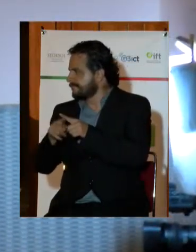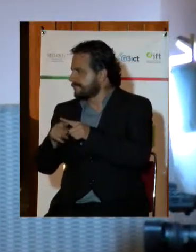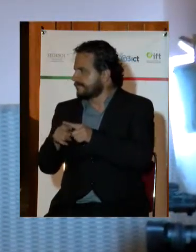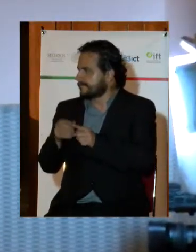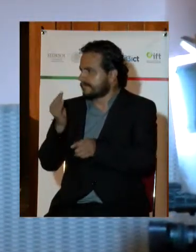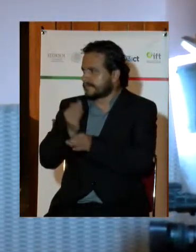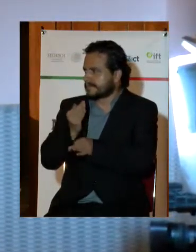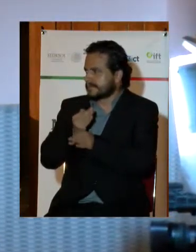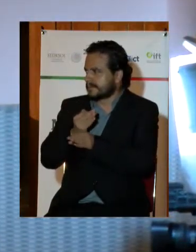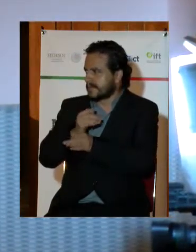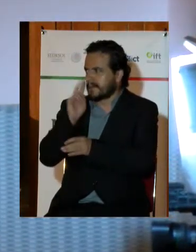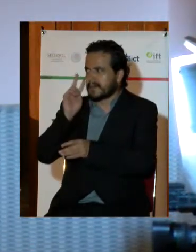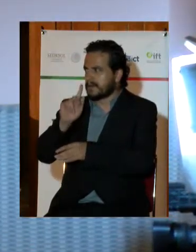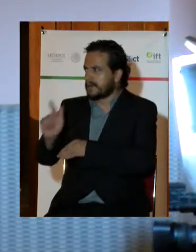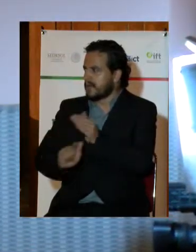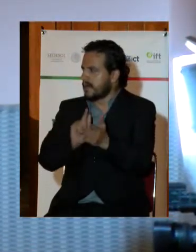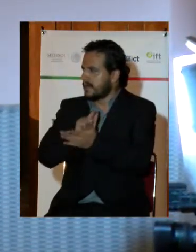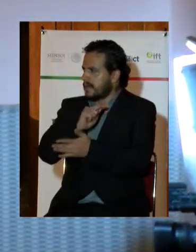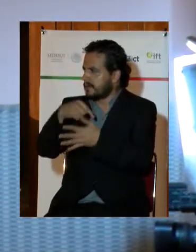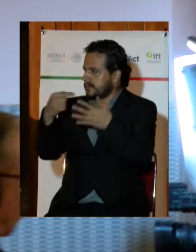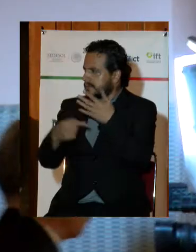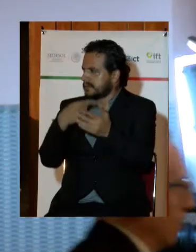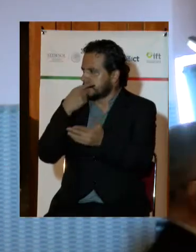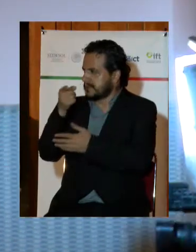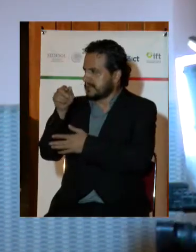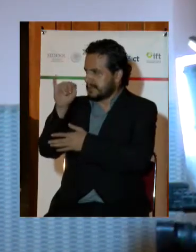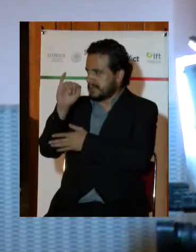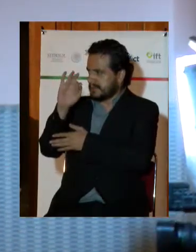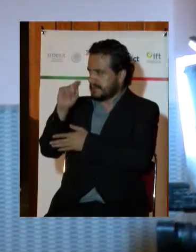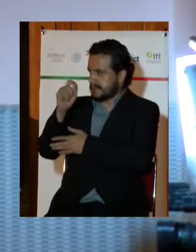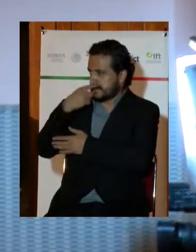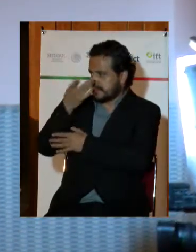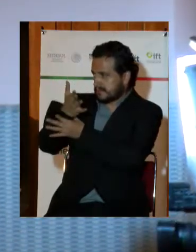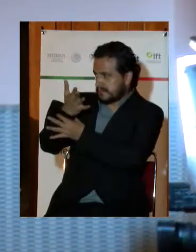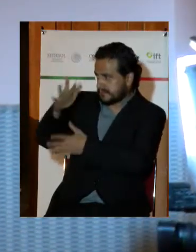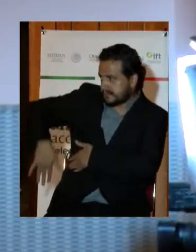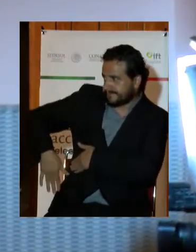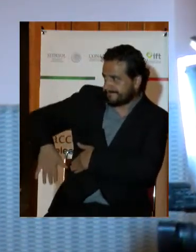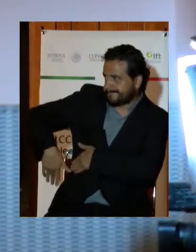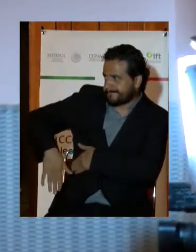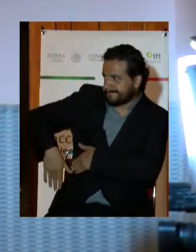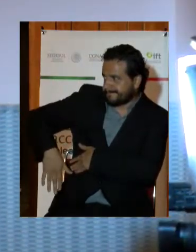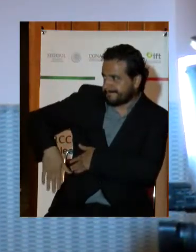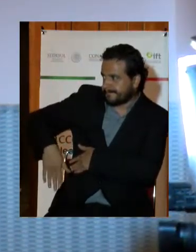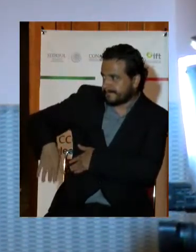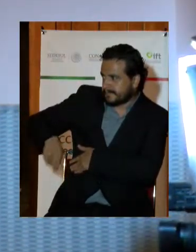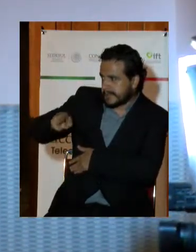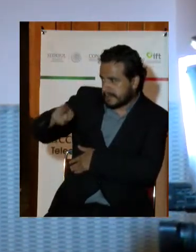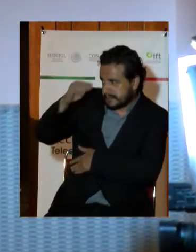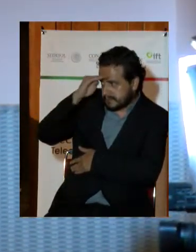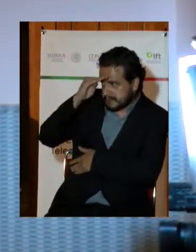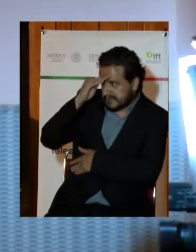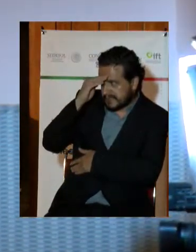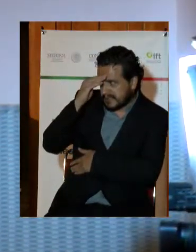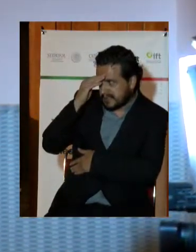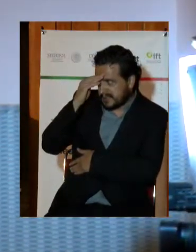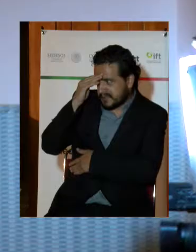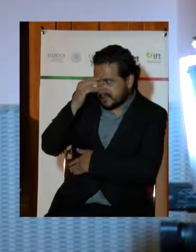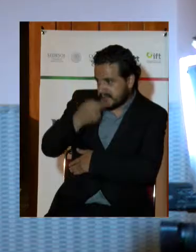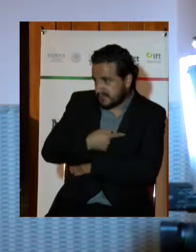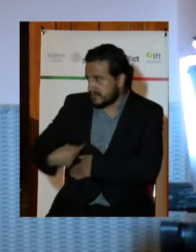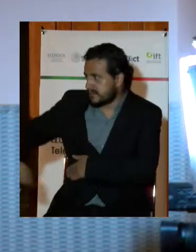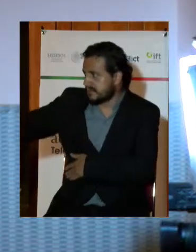las cosas buenas de este encuentro, entre otras, es efectivamente la riqueza de poder aprender porque hay diversos sectores,